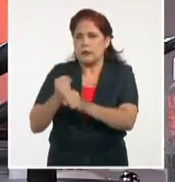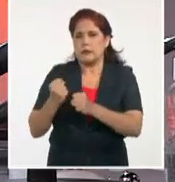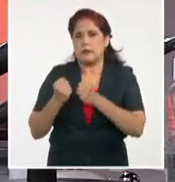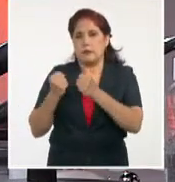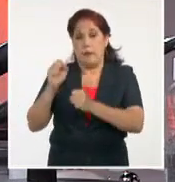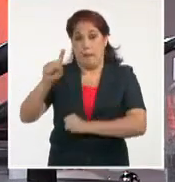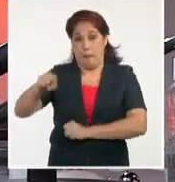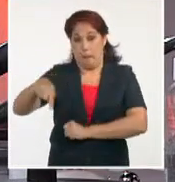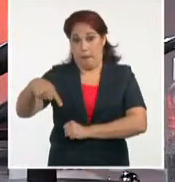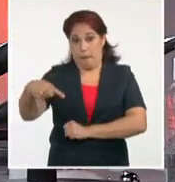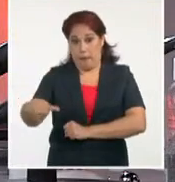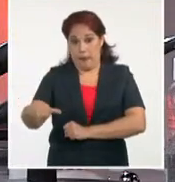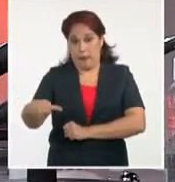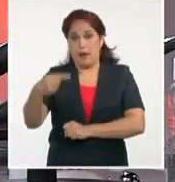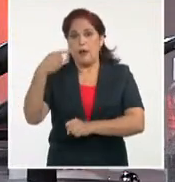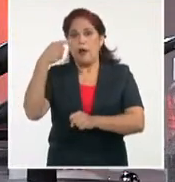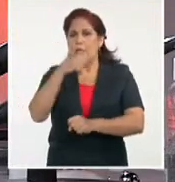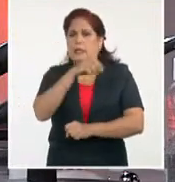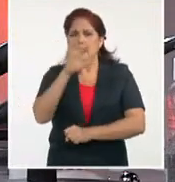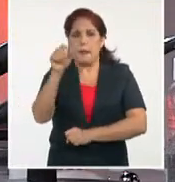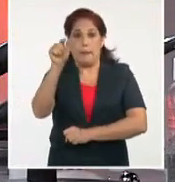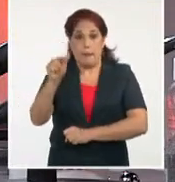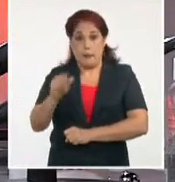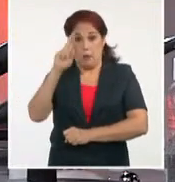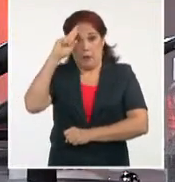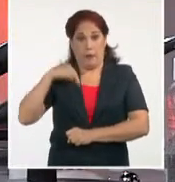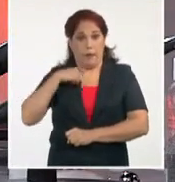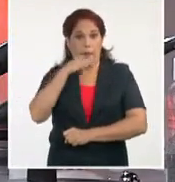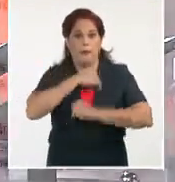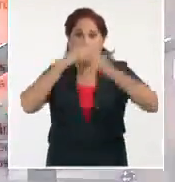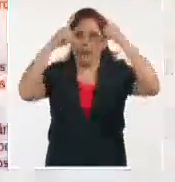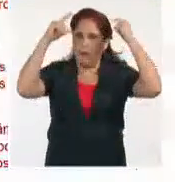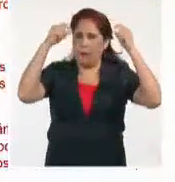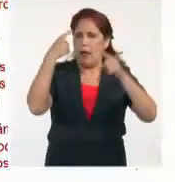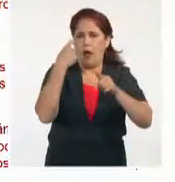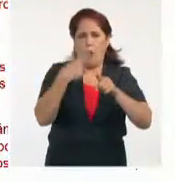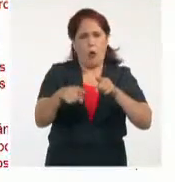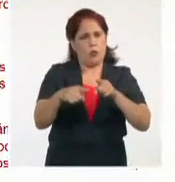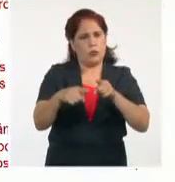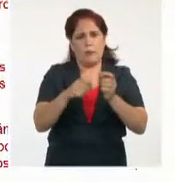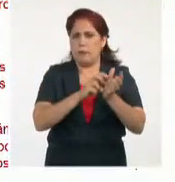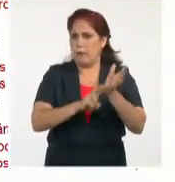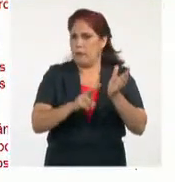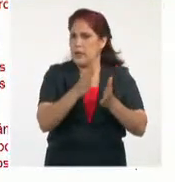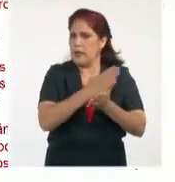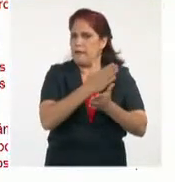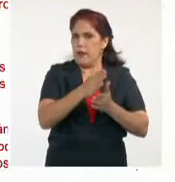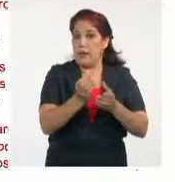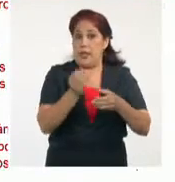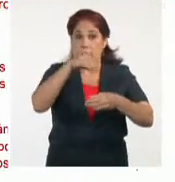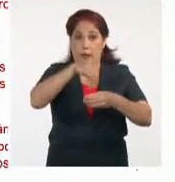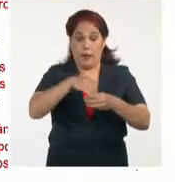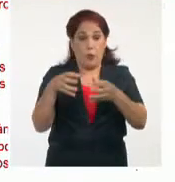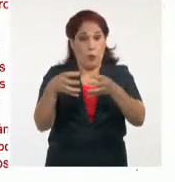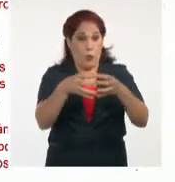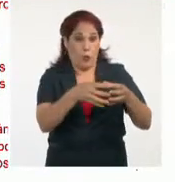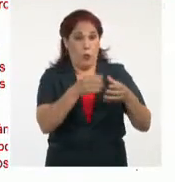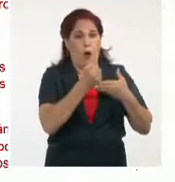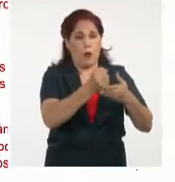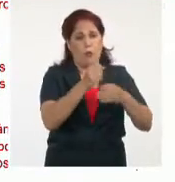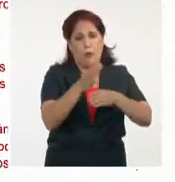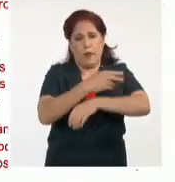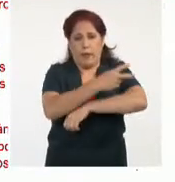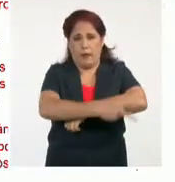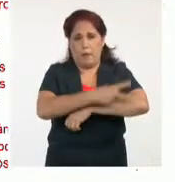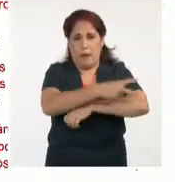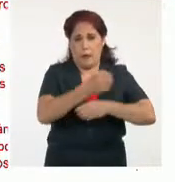mañana lo hará un centenar de médicos y enfermeras de otros territorios del país, integrantes de la Brigada Henry Reef, que se